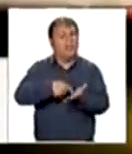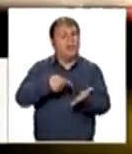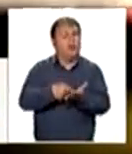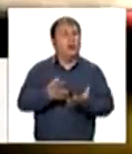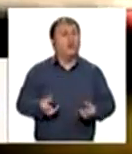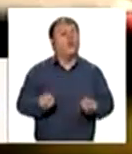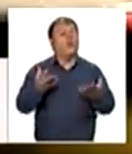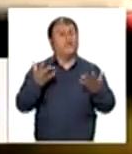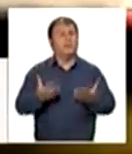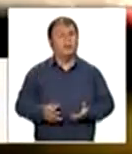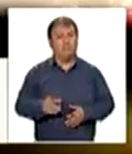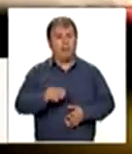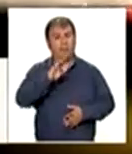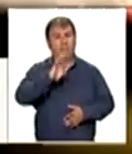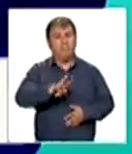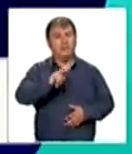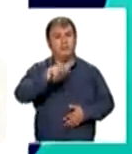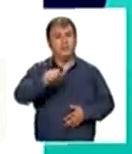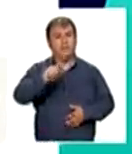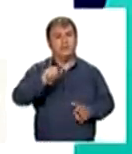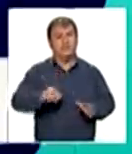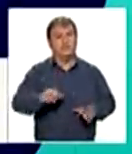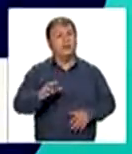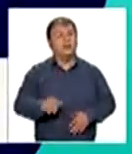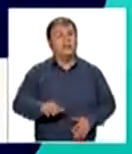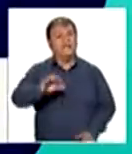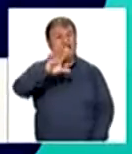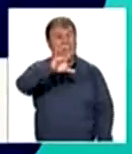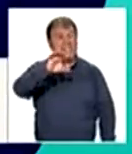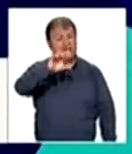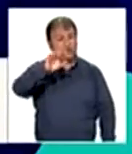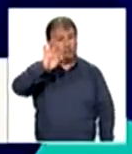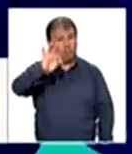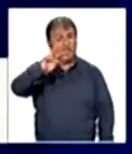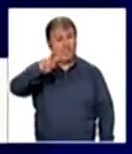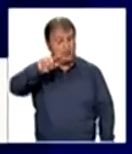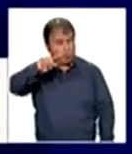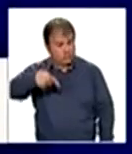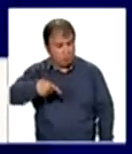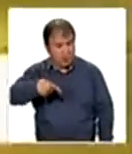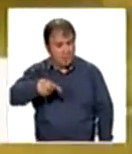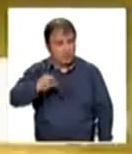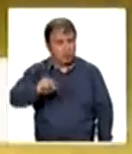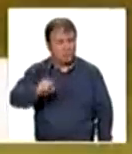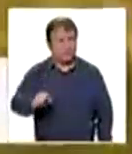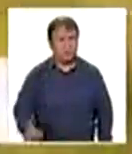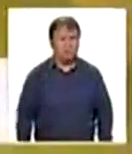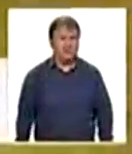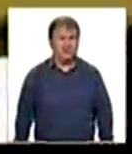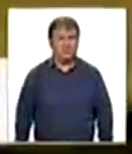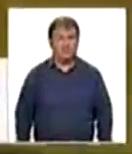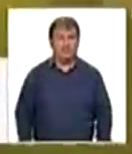unidad, B2A785, es de 592 mil soles.